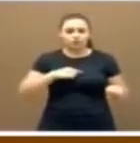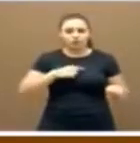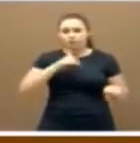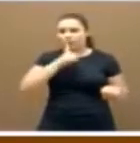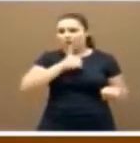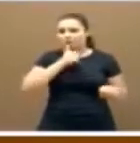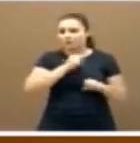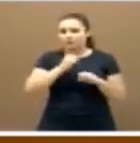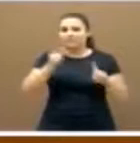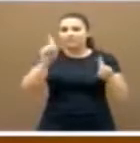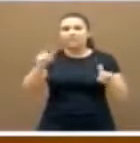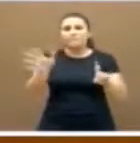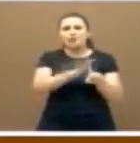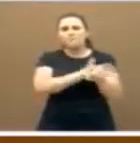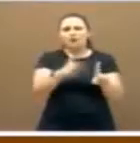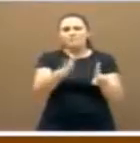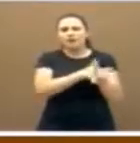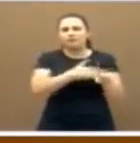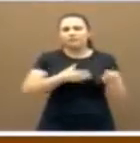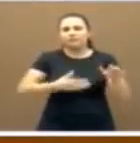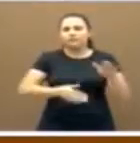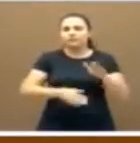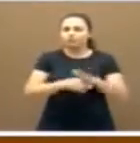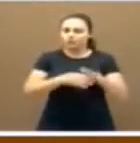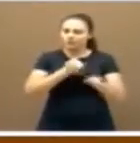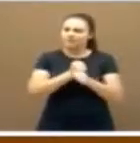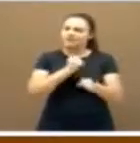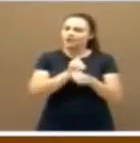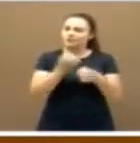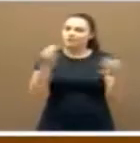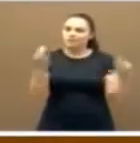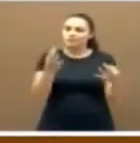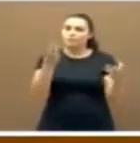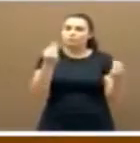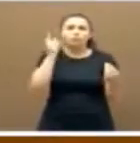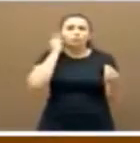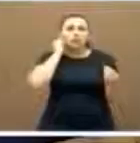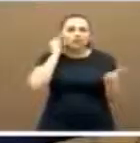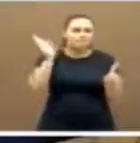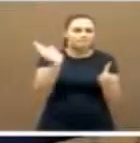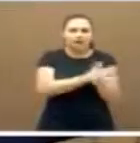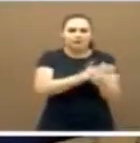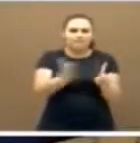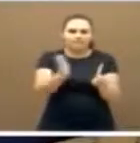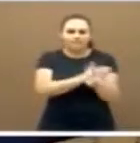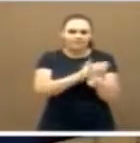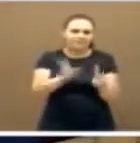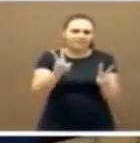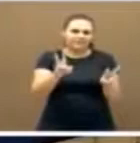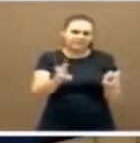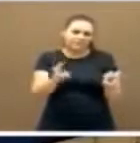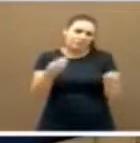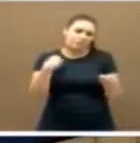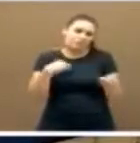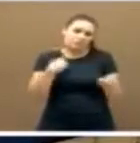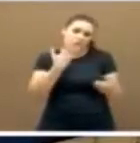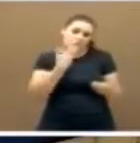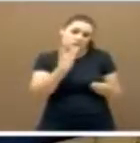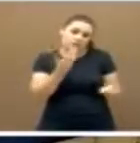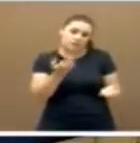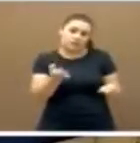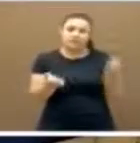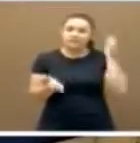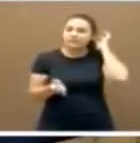queda una violencia de género que hace que todavía en nuestra región muchas mujeres sufran esa violencia conocida o desconocida,